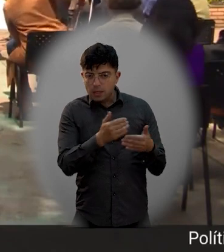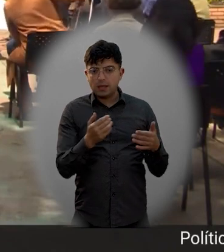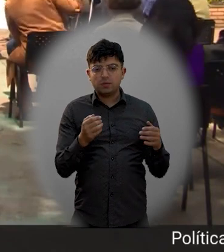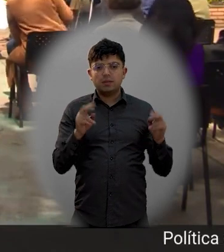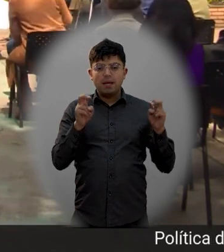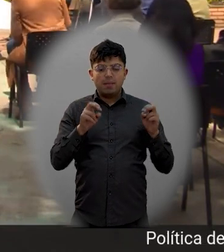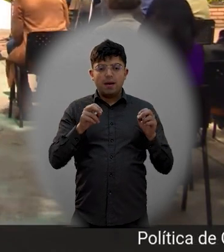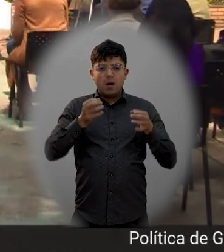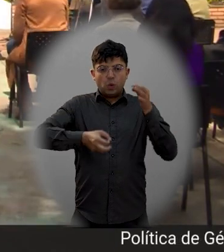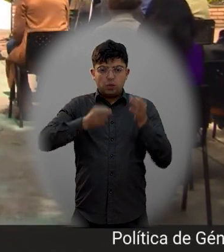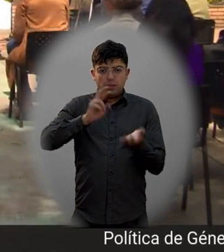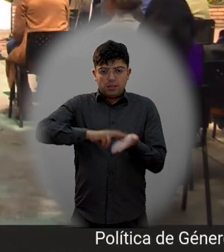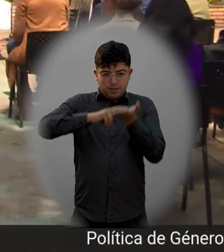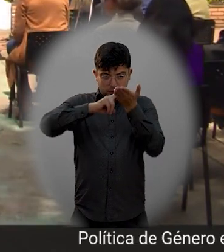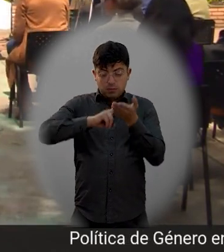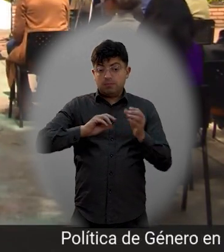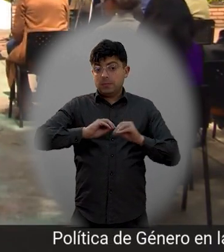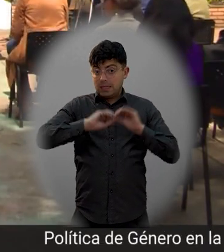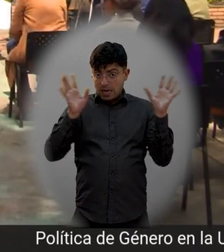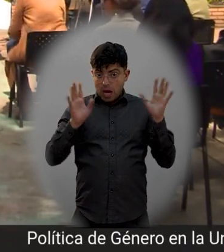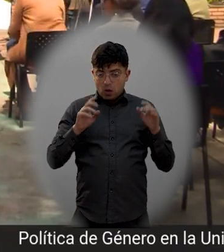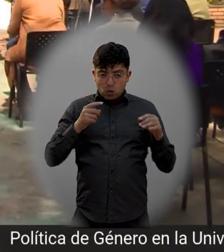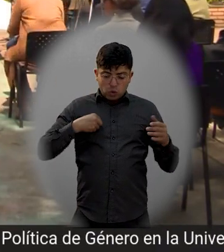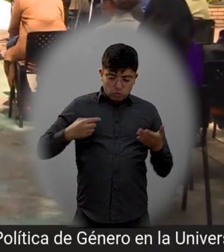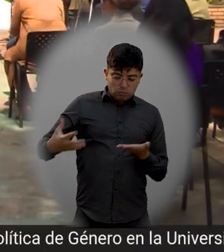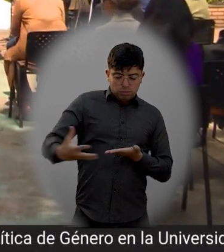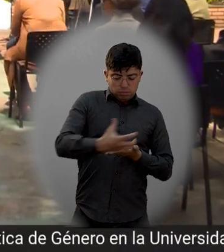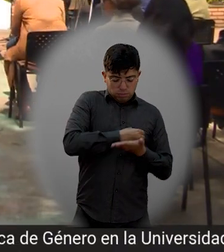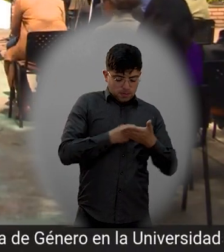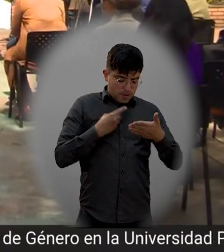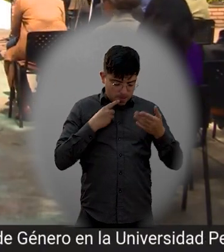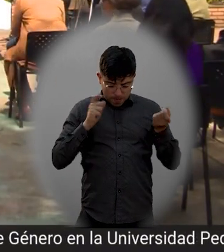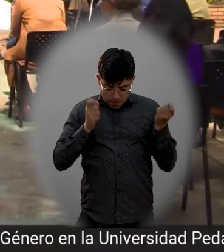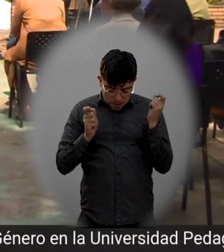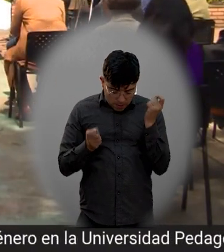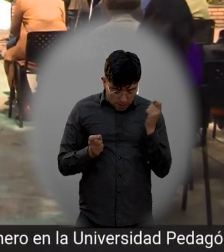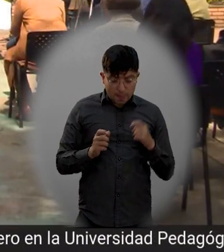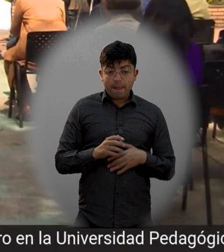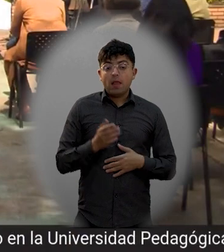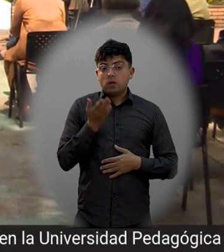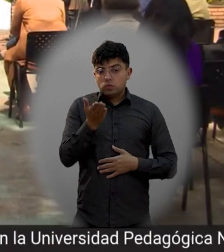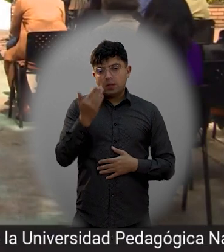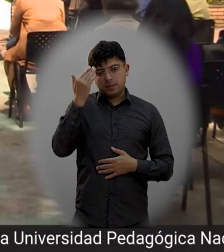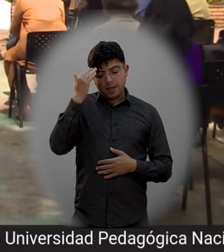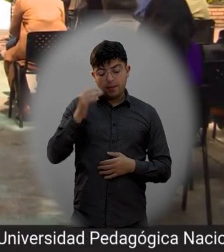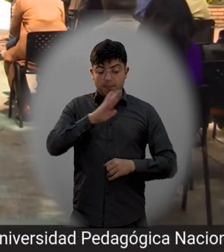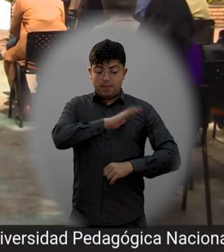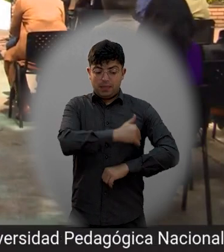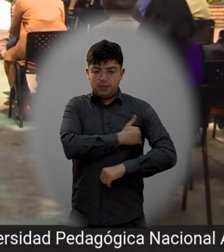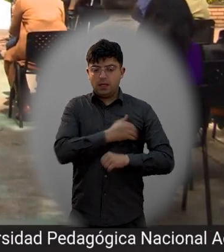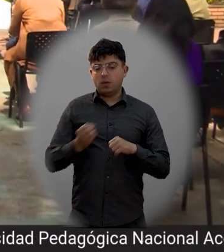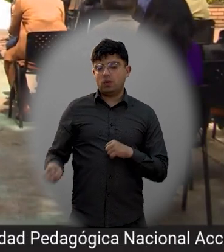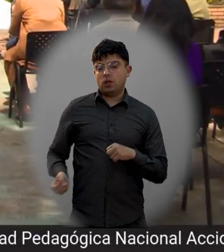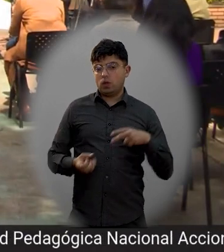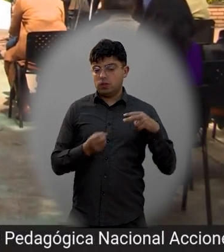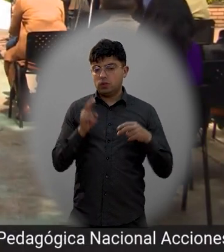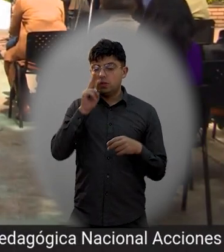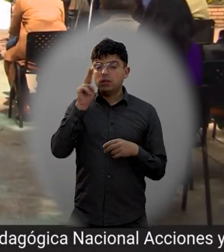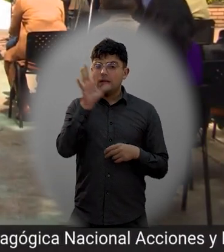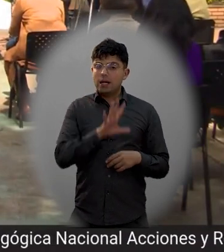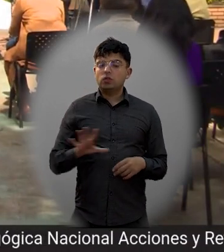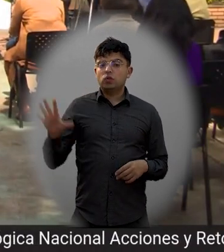la justicia restaurativa, por supuesto que la recogeremos, seguiremos ajustando. Ustedes saben que el Ministerio de Educación